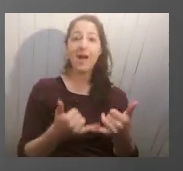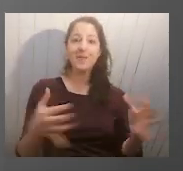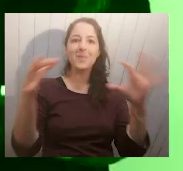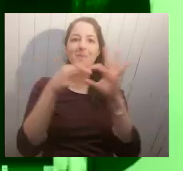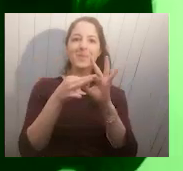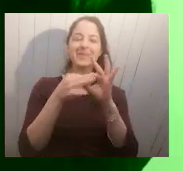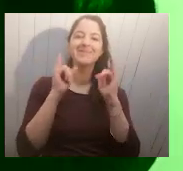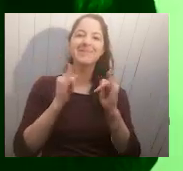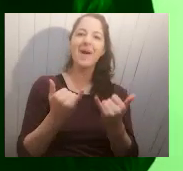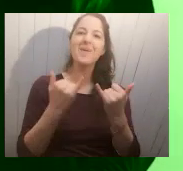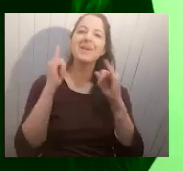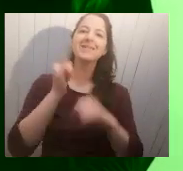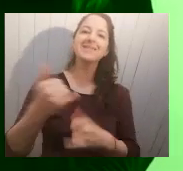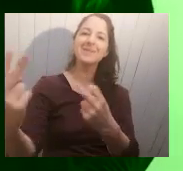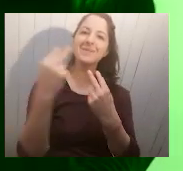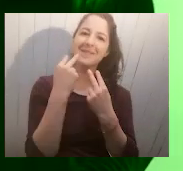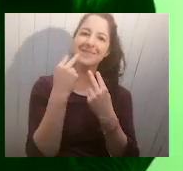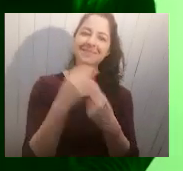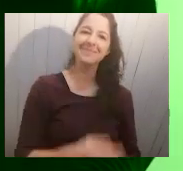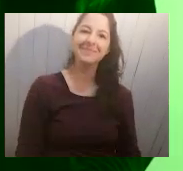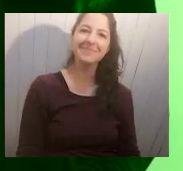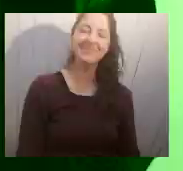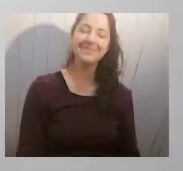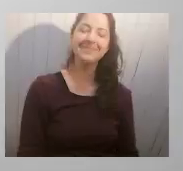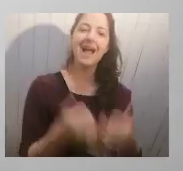ven. Ahora que estamos juntas, ahora